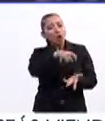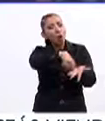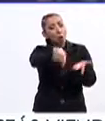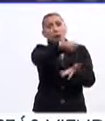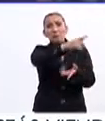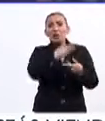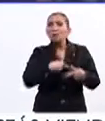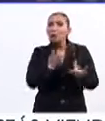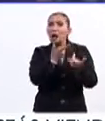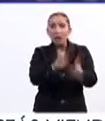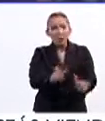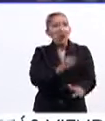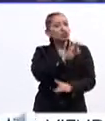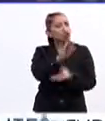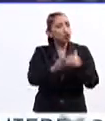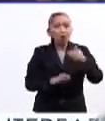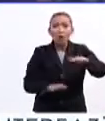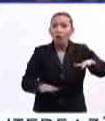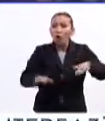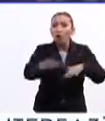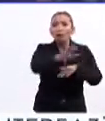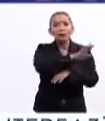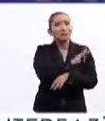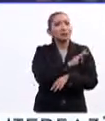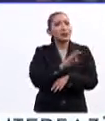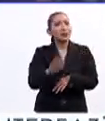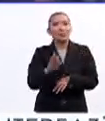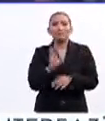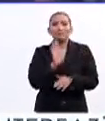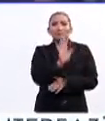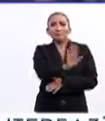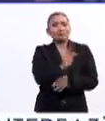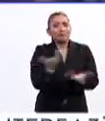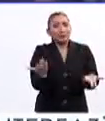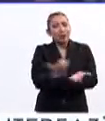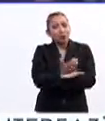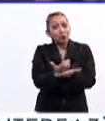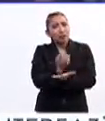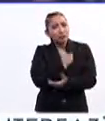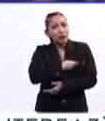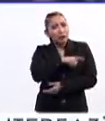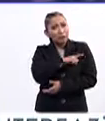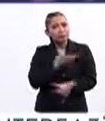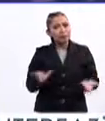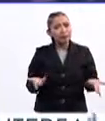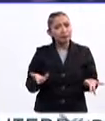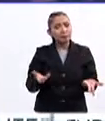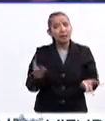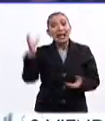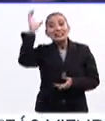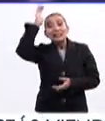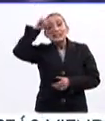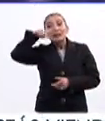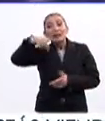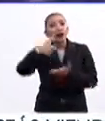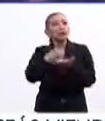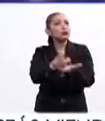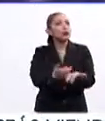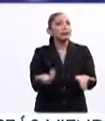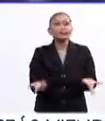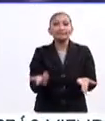toda la población y todo el mundo pueda tener una mejor salud. La ciencia